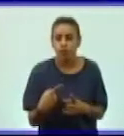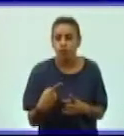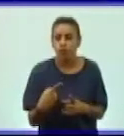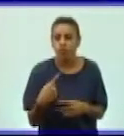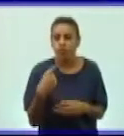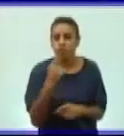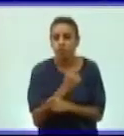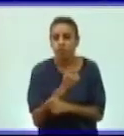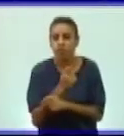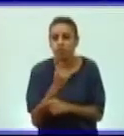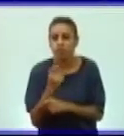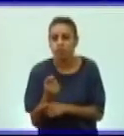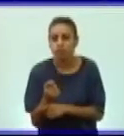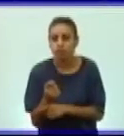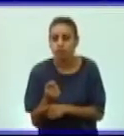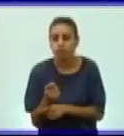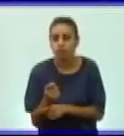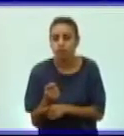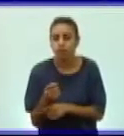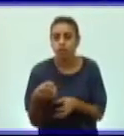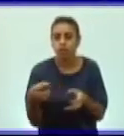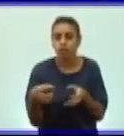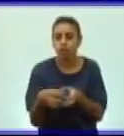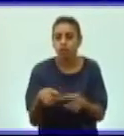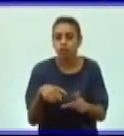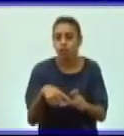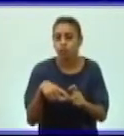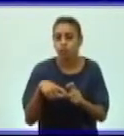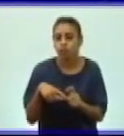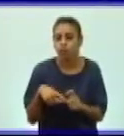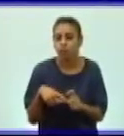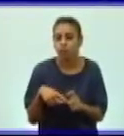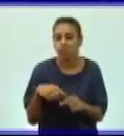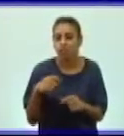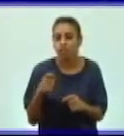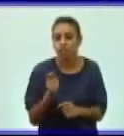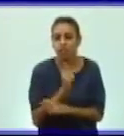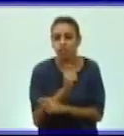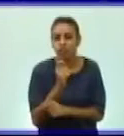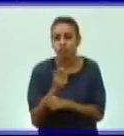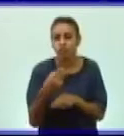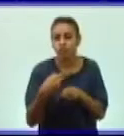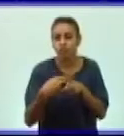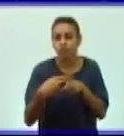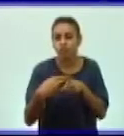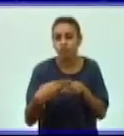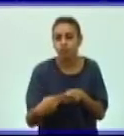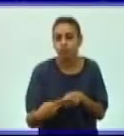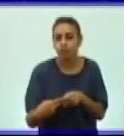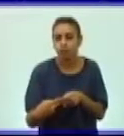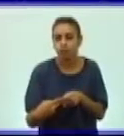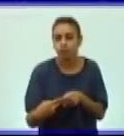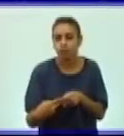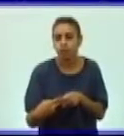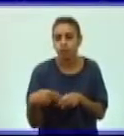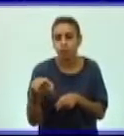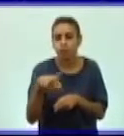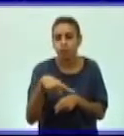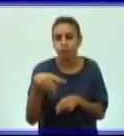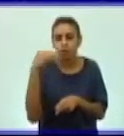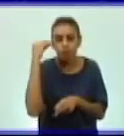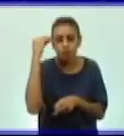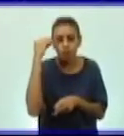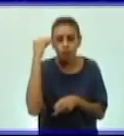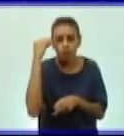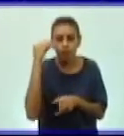enseña la caída del campo socialista? ¿Qué lecciones históricas nos deja a nosotros? Pero un inciso para que usted polemice allí